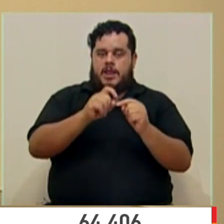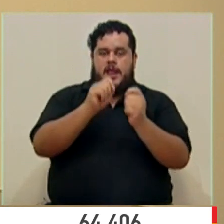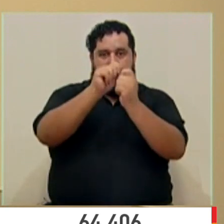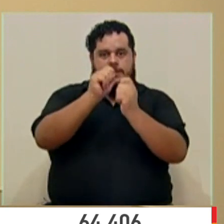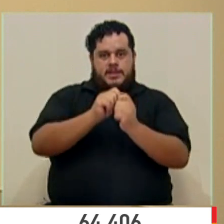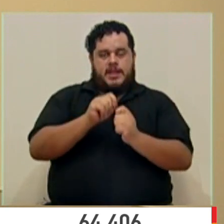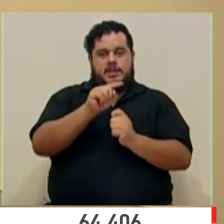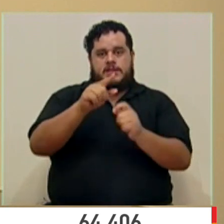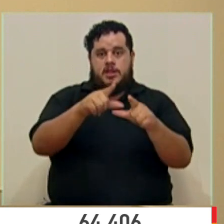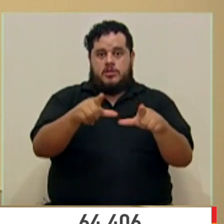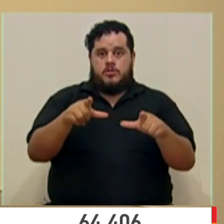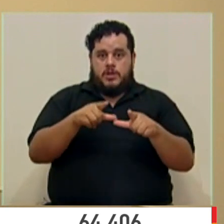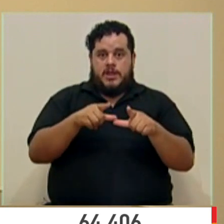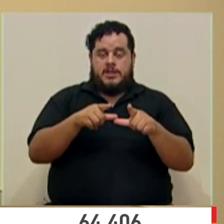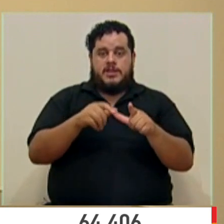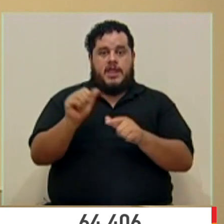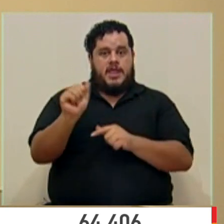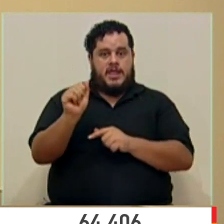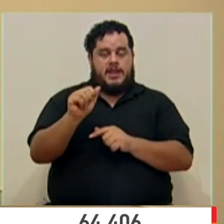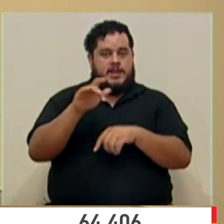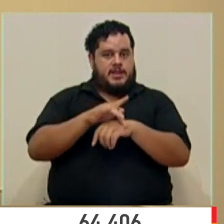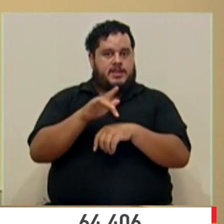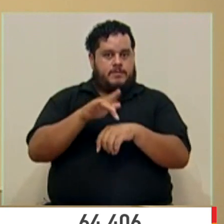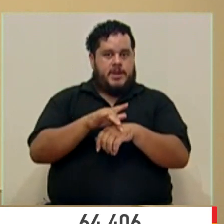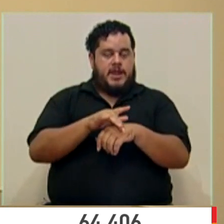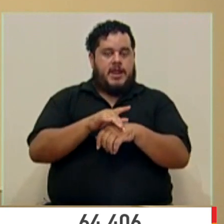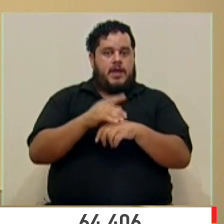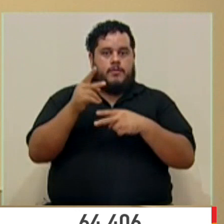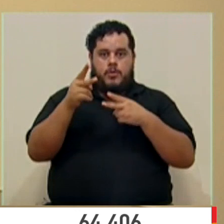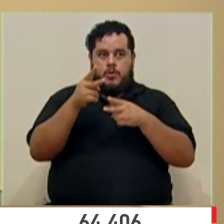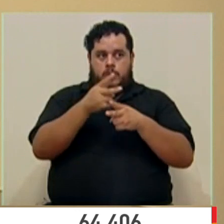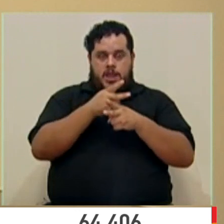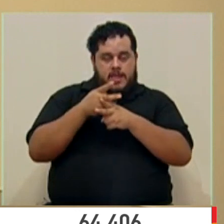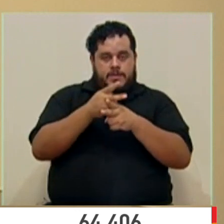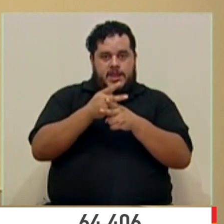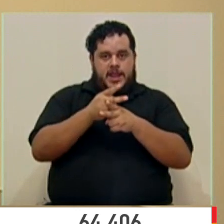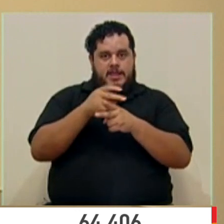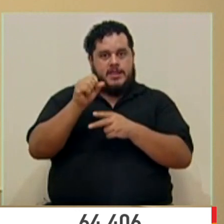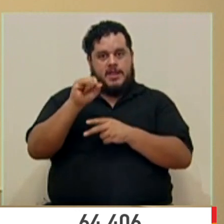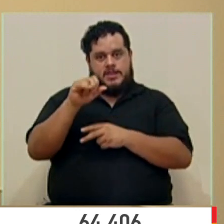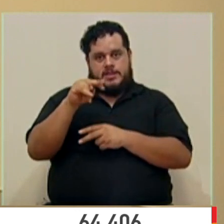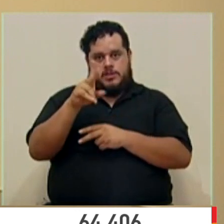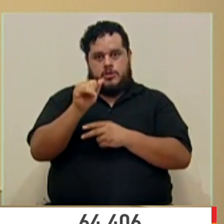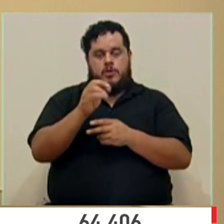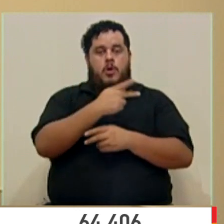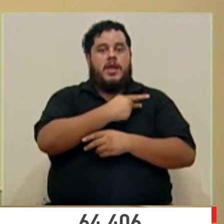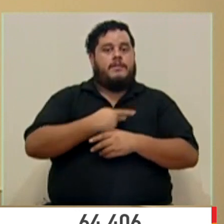estos distritos en alerta temprana por vigilancia sindrómica en el sitio